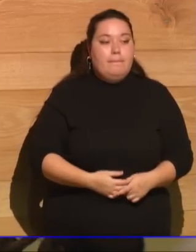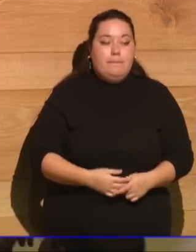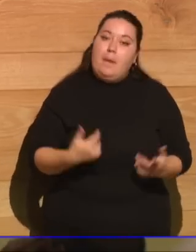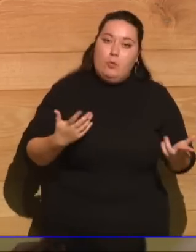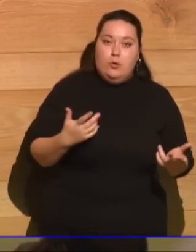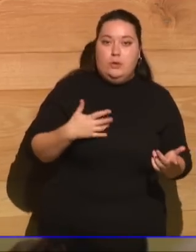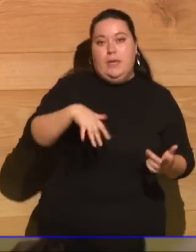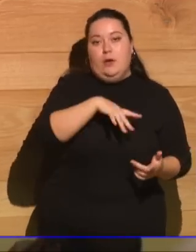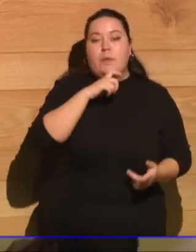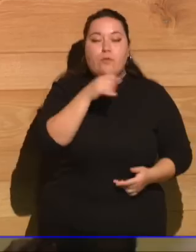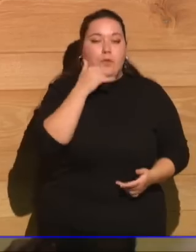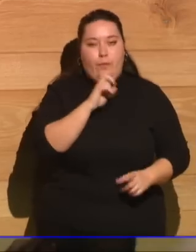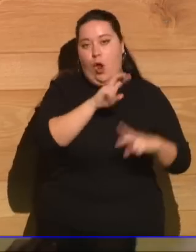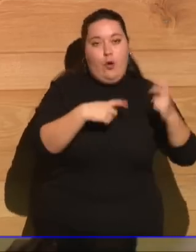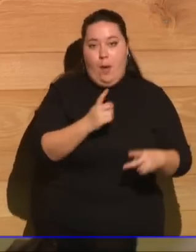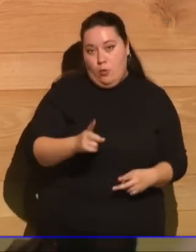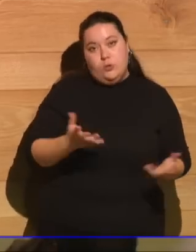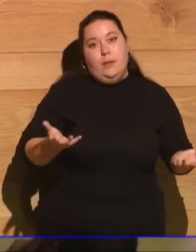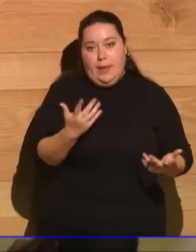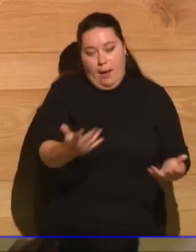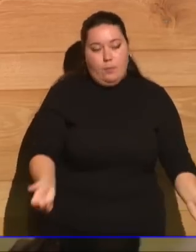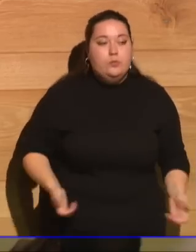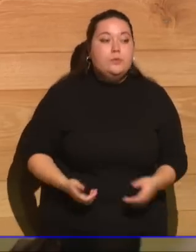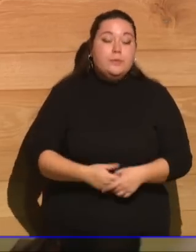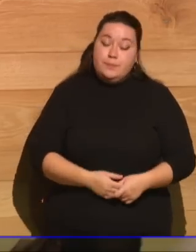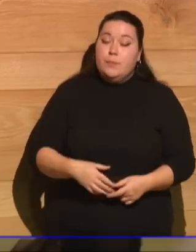con el espacio Fundación Telefónica. Pues Oliver Stone